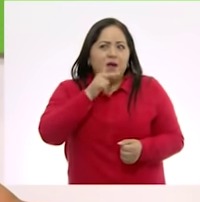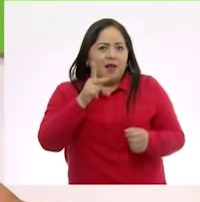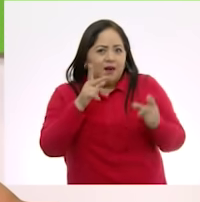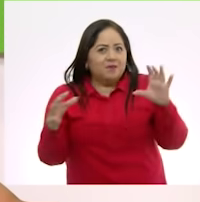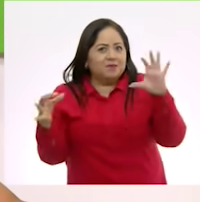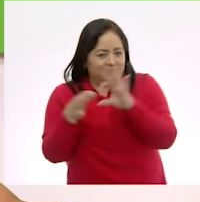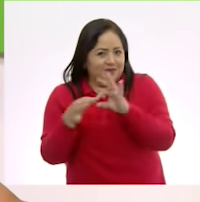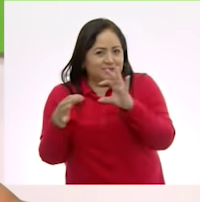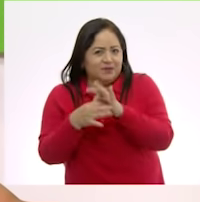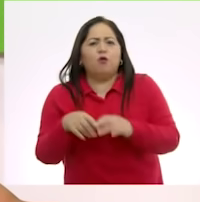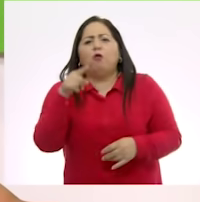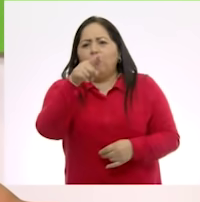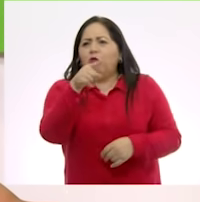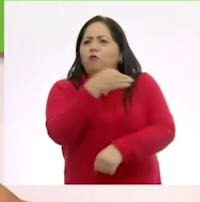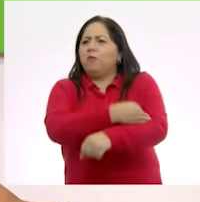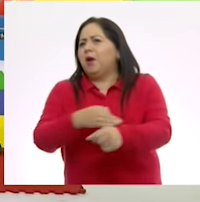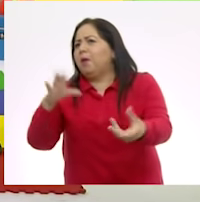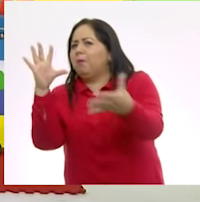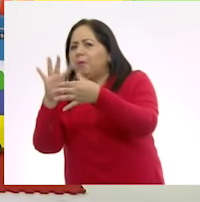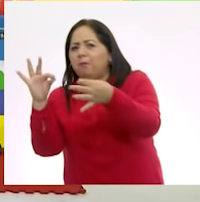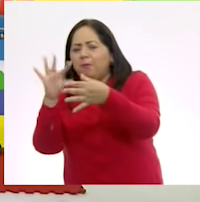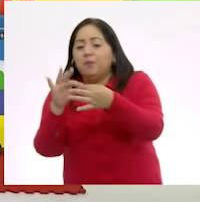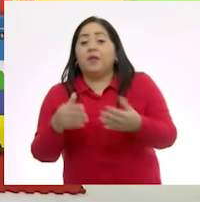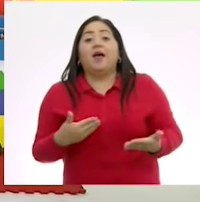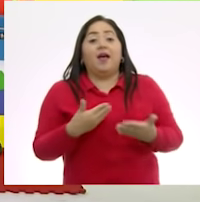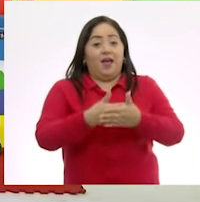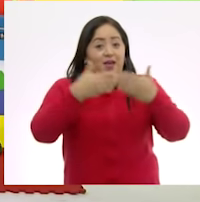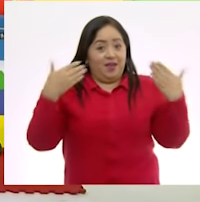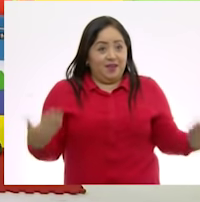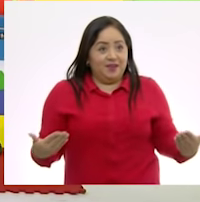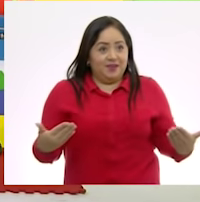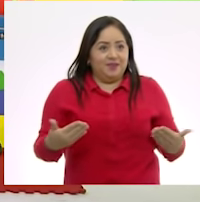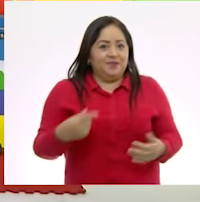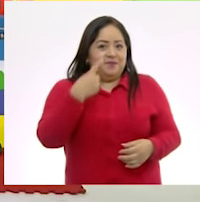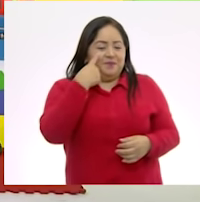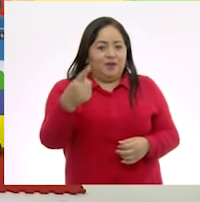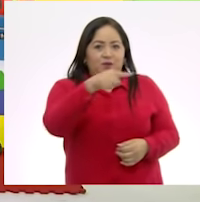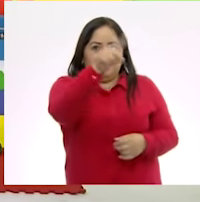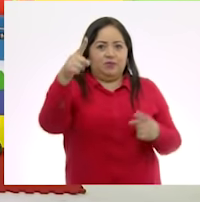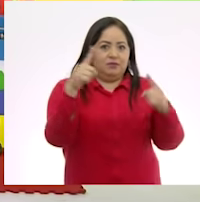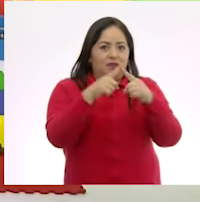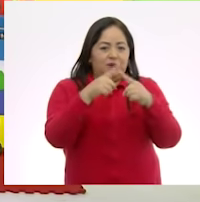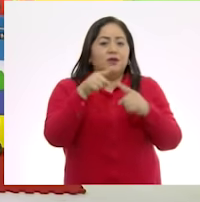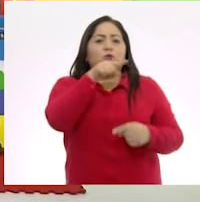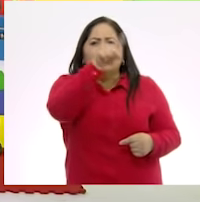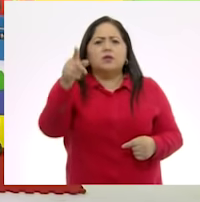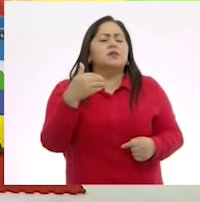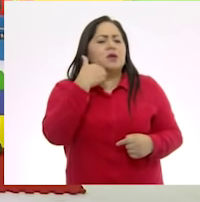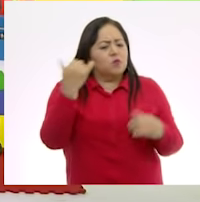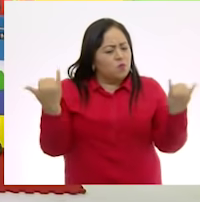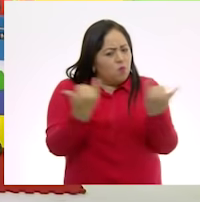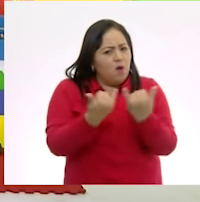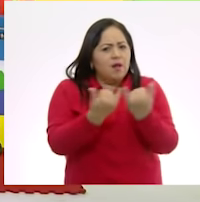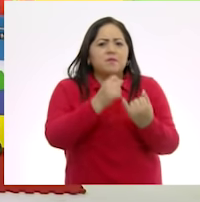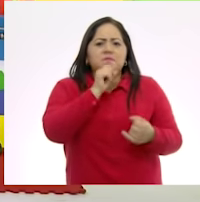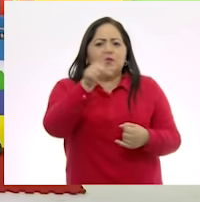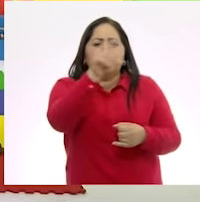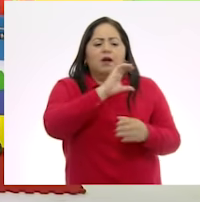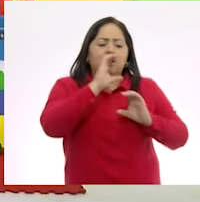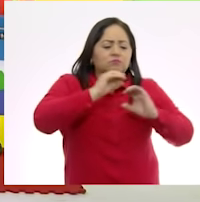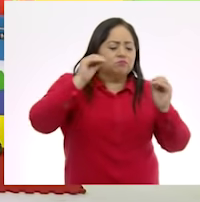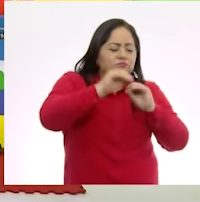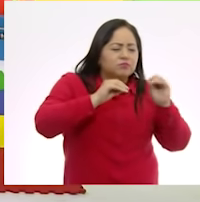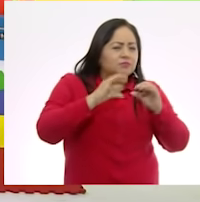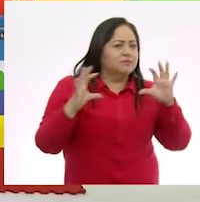riman? Coméntalo con tu familia. Ahora, ahí les va un reto. Queremos que ustedes también compongan una canción